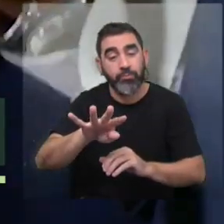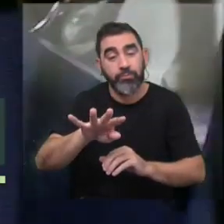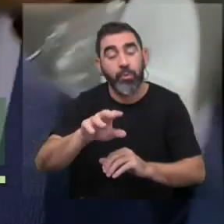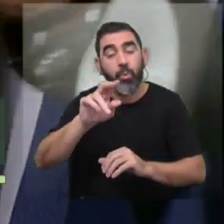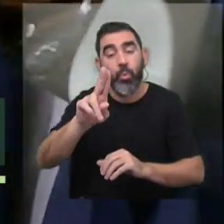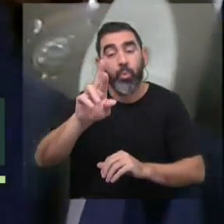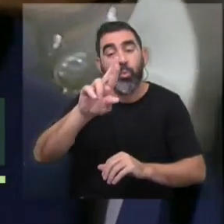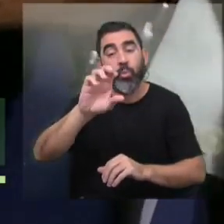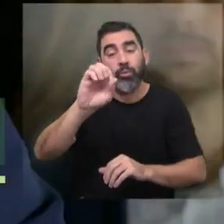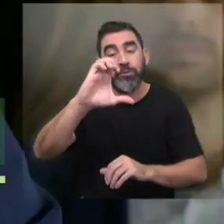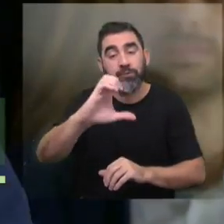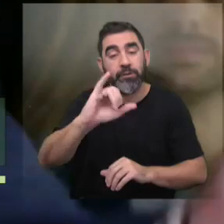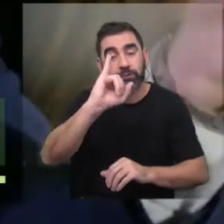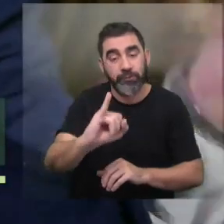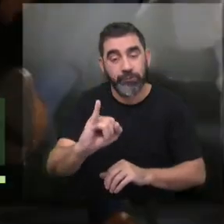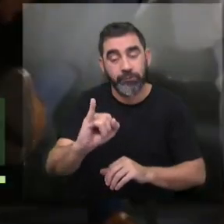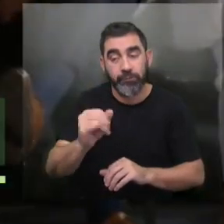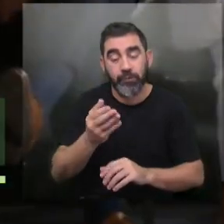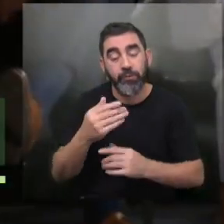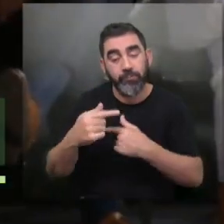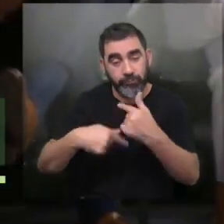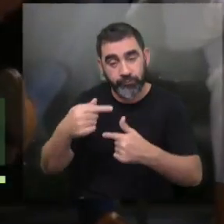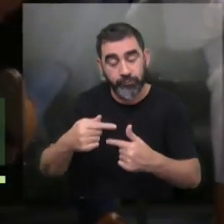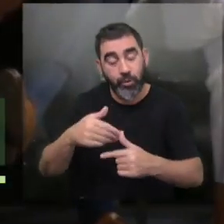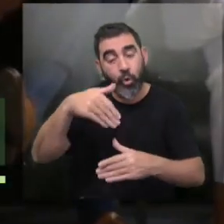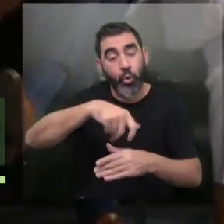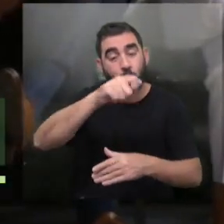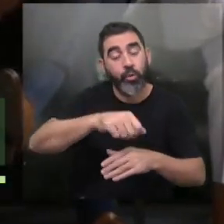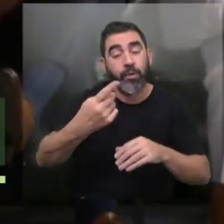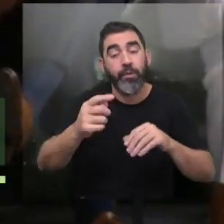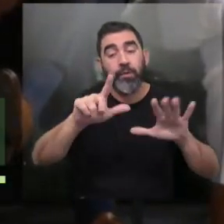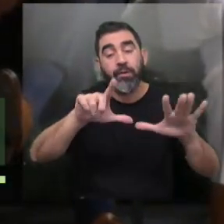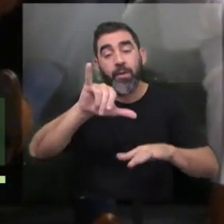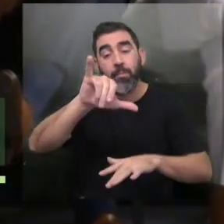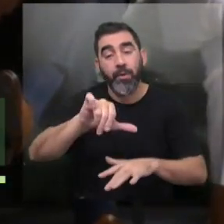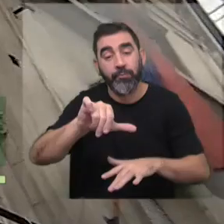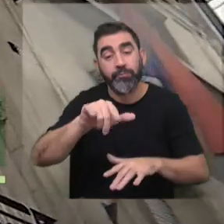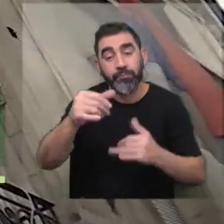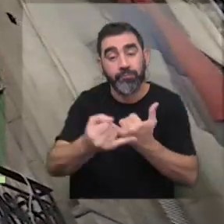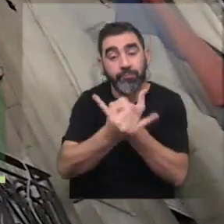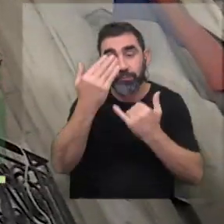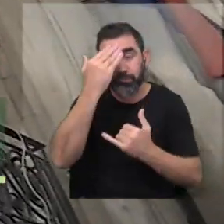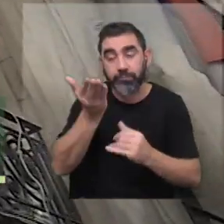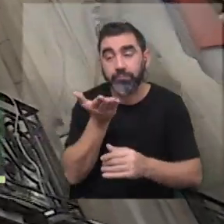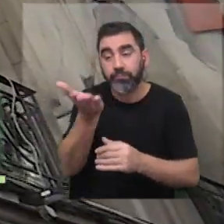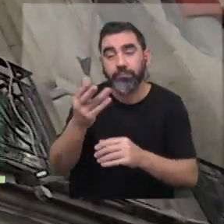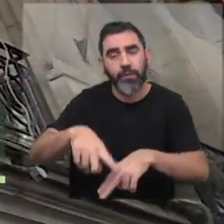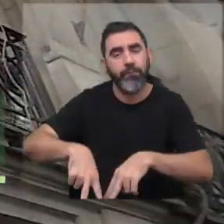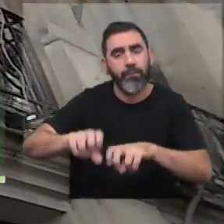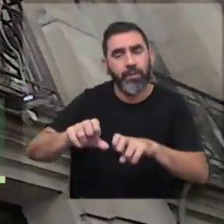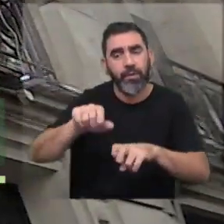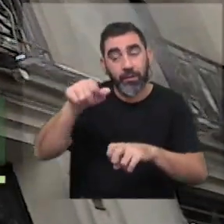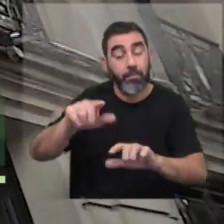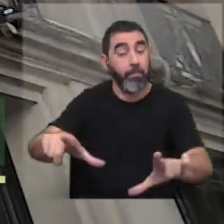al pedido de información recibido desde la corte electoral a partir del 17 de mayo ese día el frente amplio pidió que se investigue si el